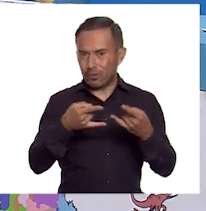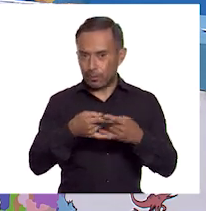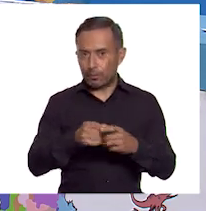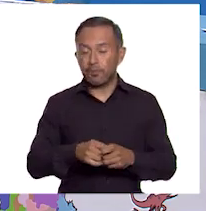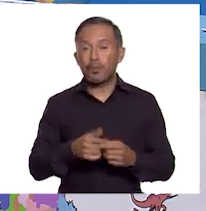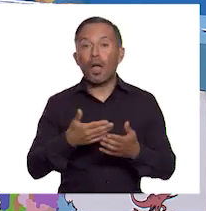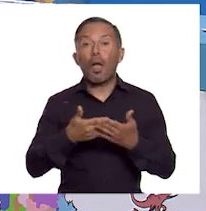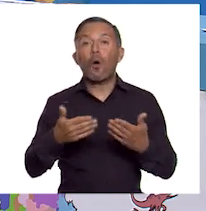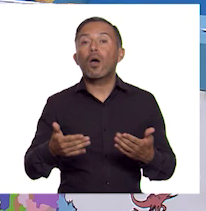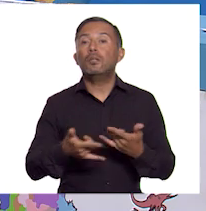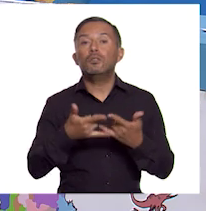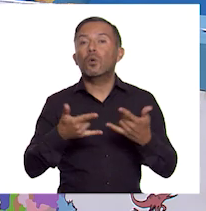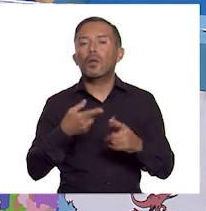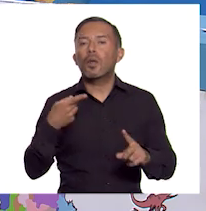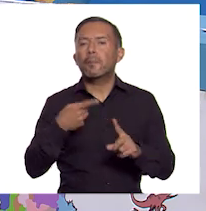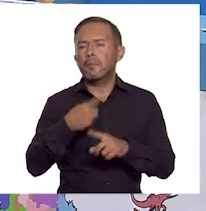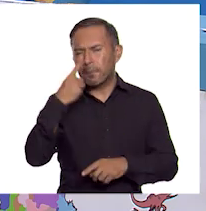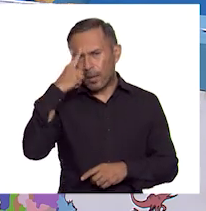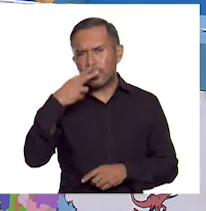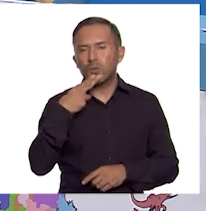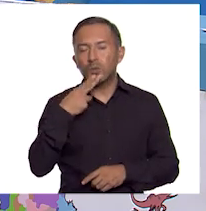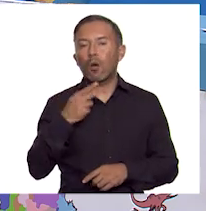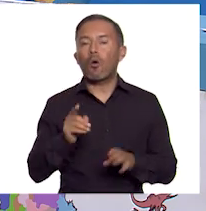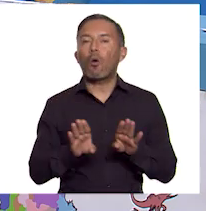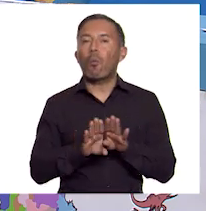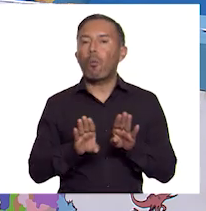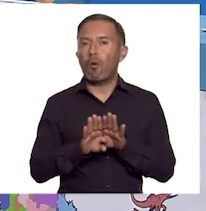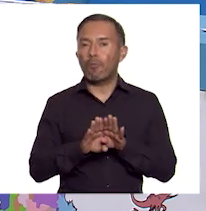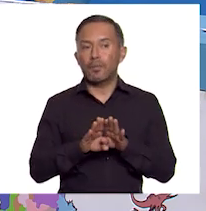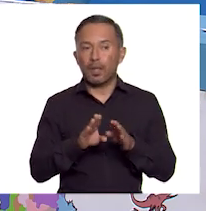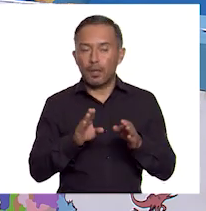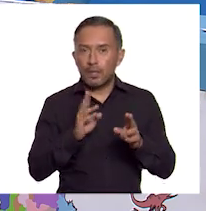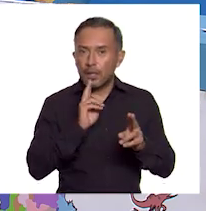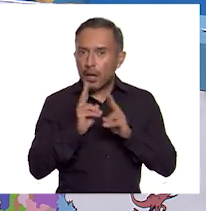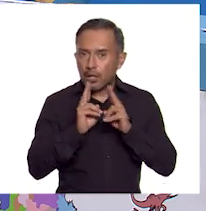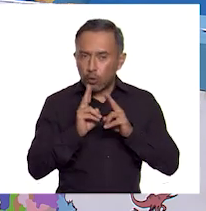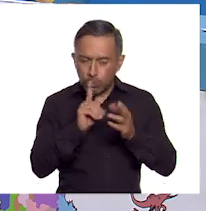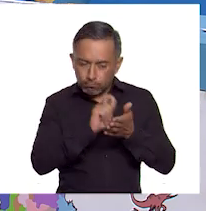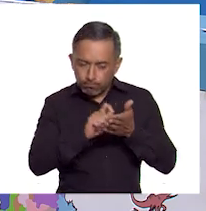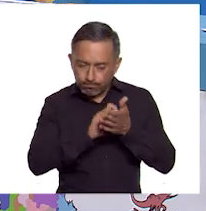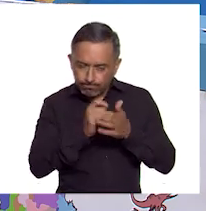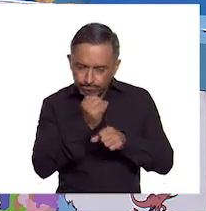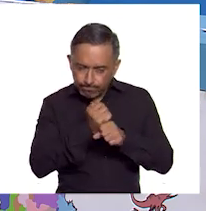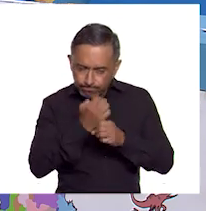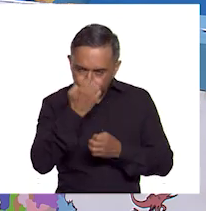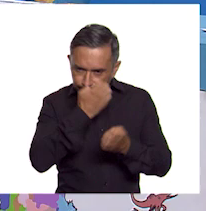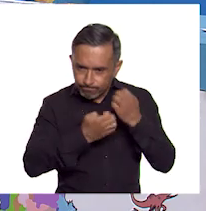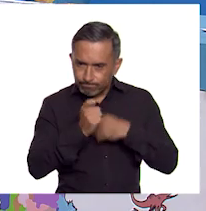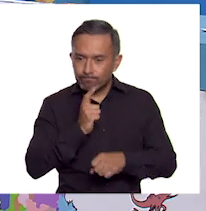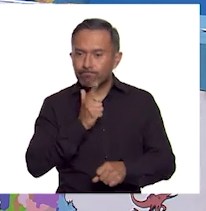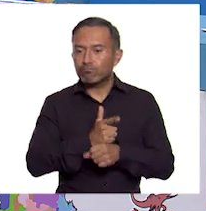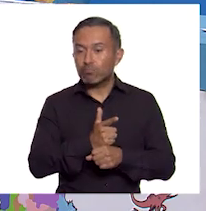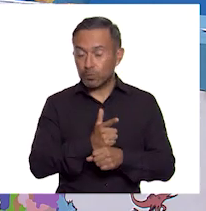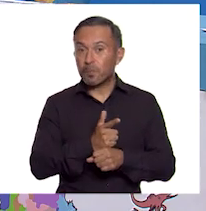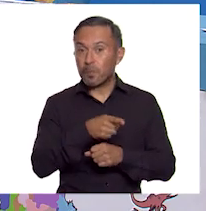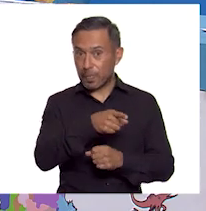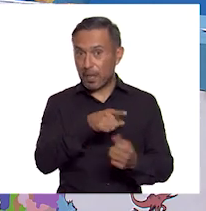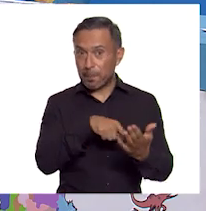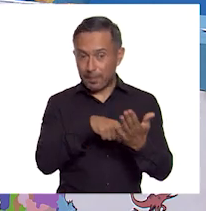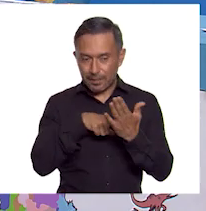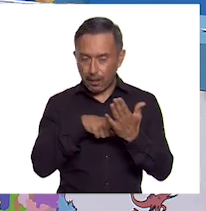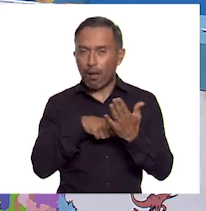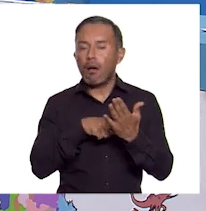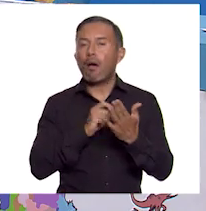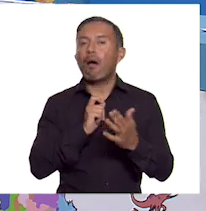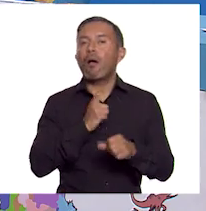Este esquema nos ayuda a hacer una especie de radiografía de la narración para observar cómo todo lo que nos presenta se